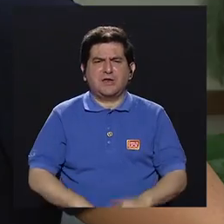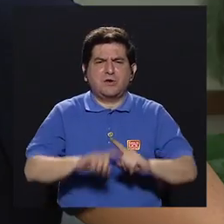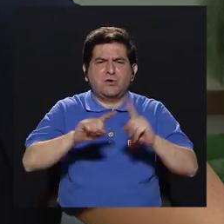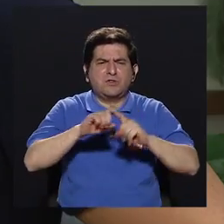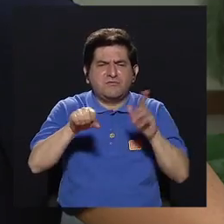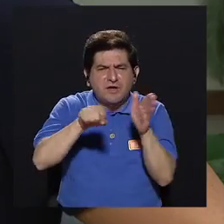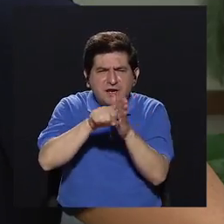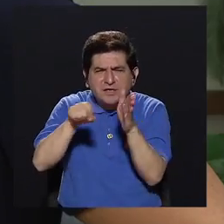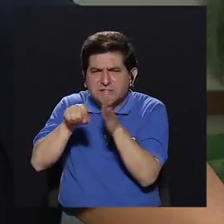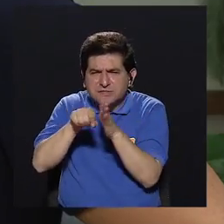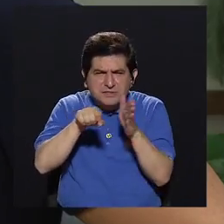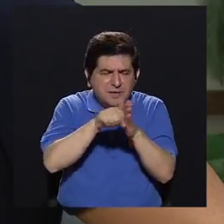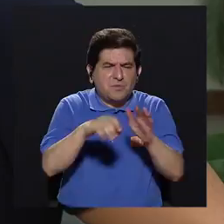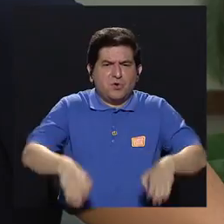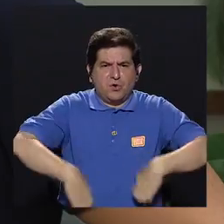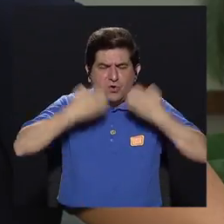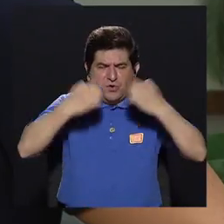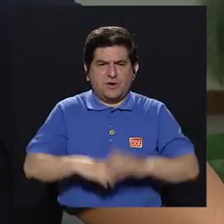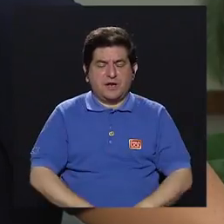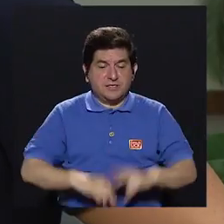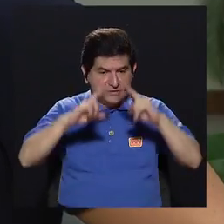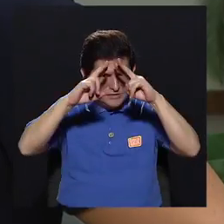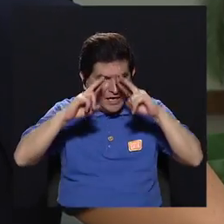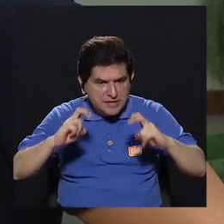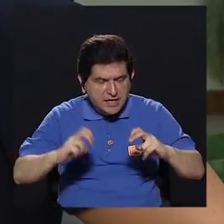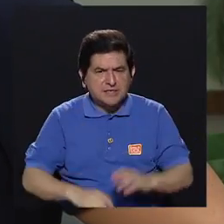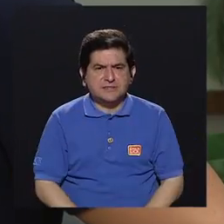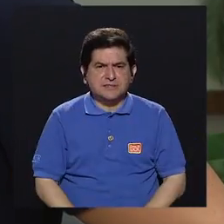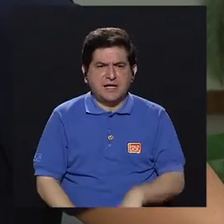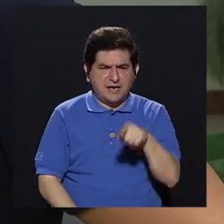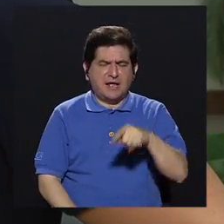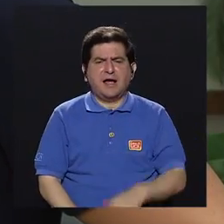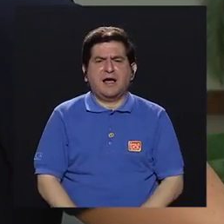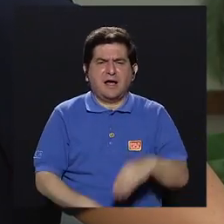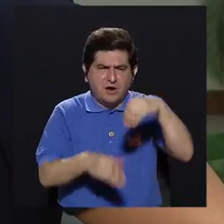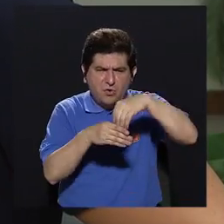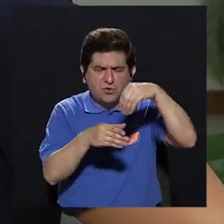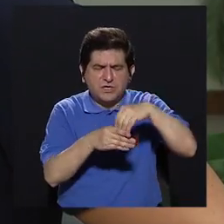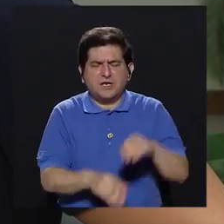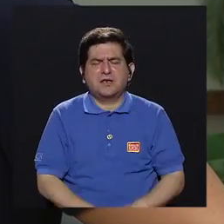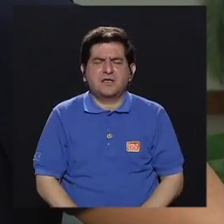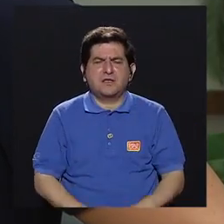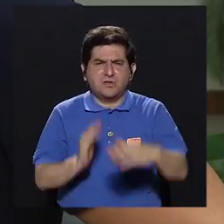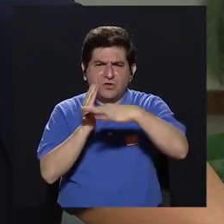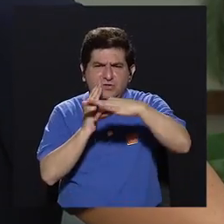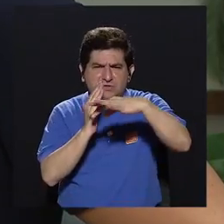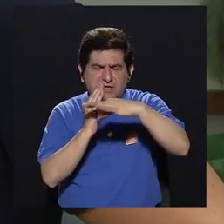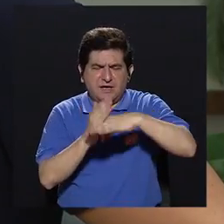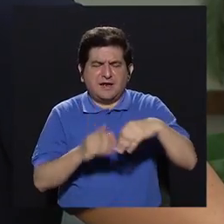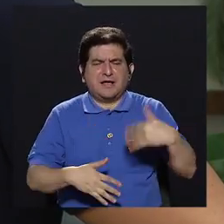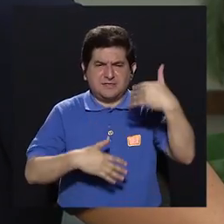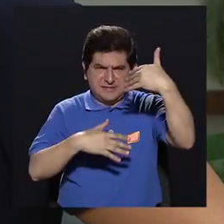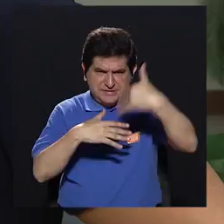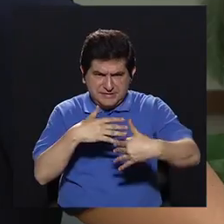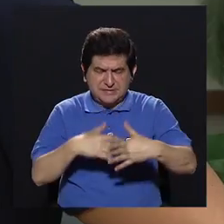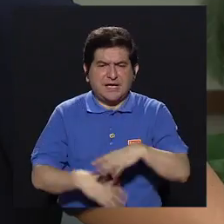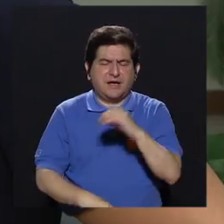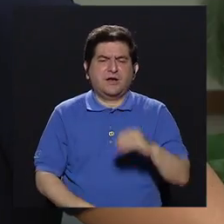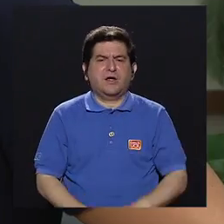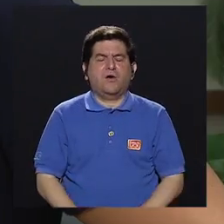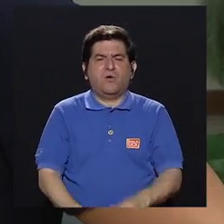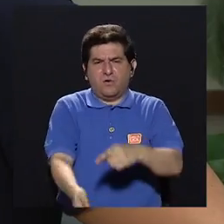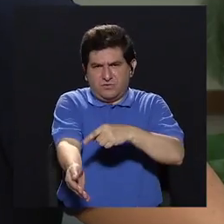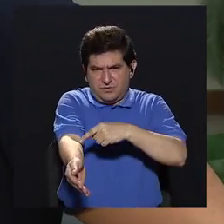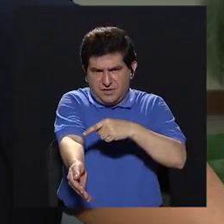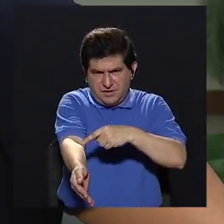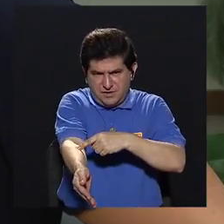coágulos de sangre. Por eso les decía de estarse haciendo exámenes, ver cuáles son nuestros niveles de colesterol, nuestros niveles de triglicéridos, nuestra glucosa o